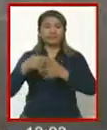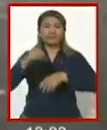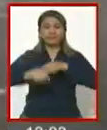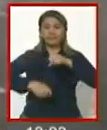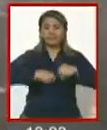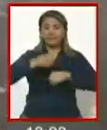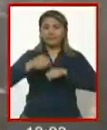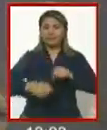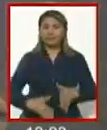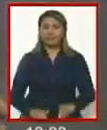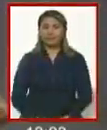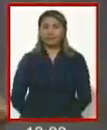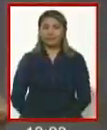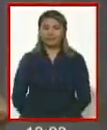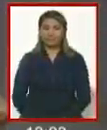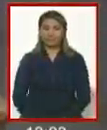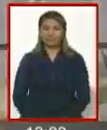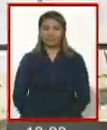ciclovía.